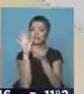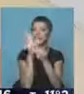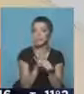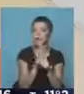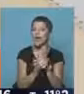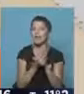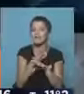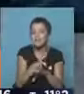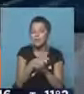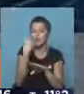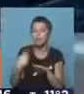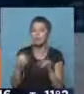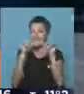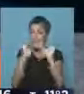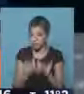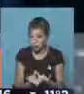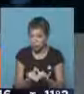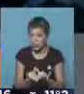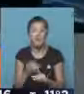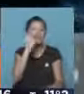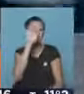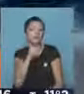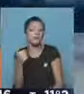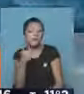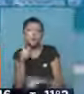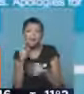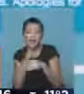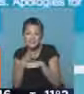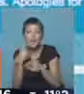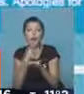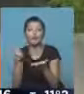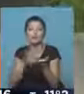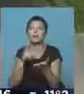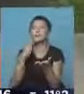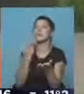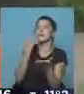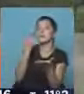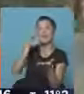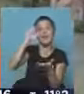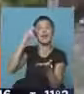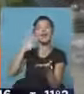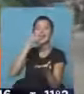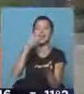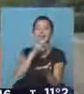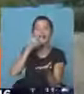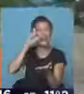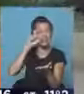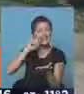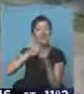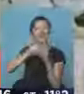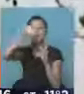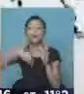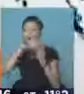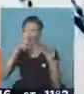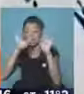a los archivos de la computadora atacada, a los que solo se podrá volver a acceder si se pide un rescate, pudiendo afectar al resto de